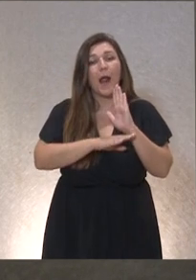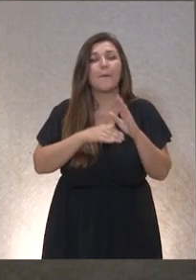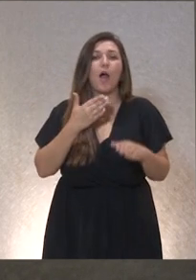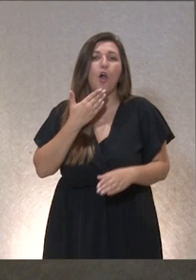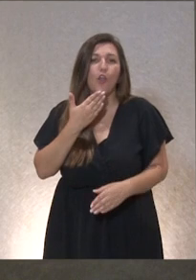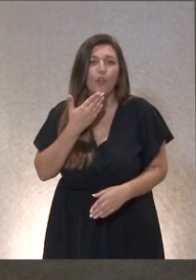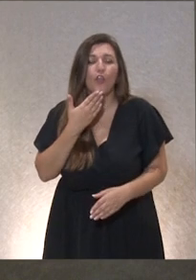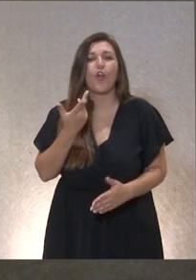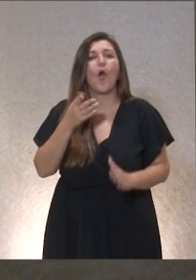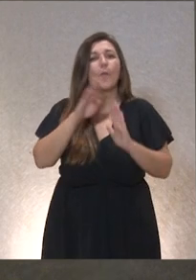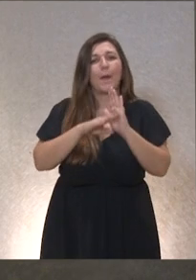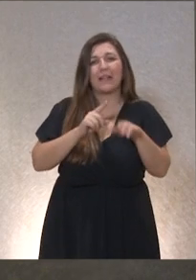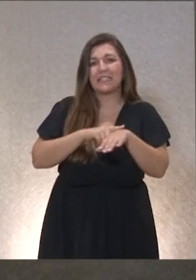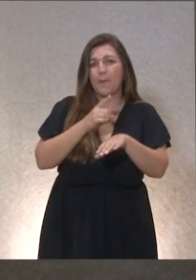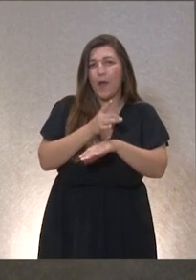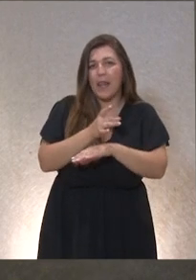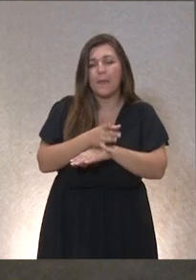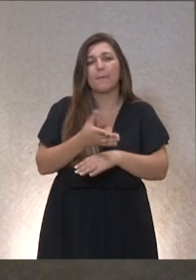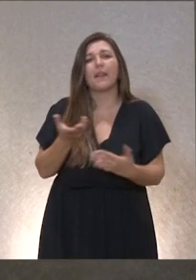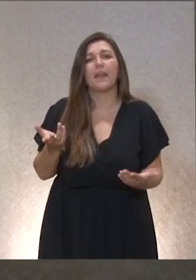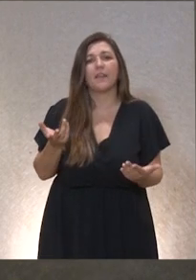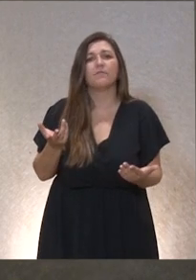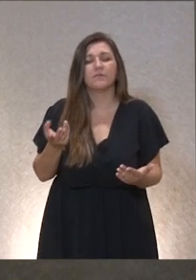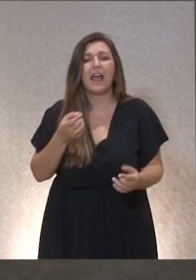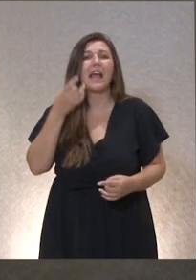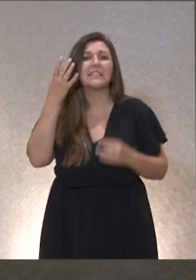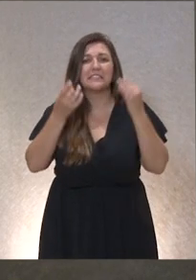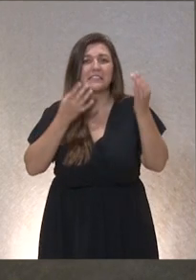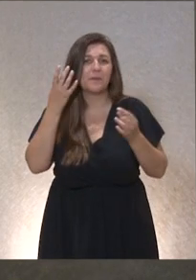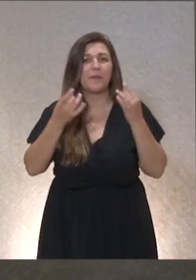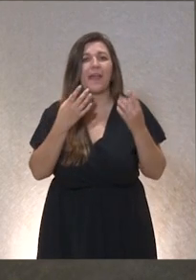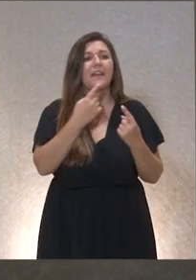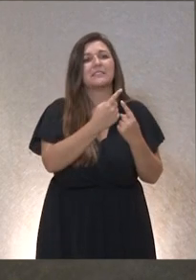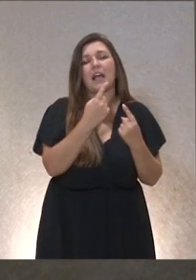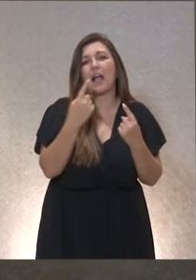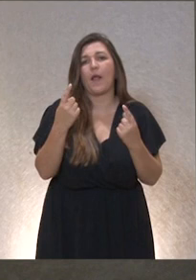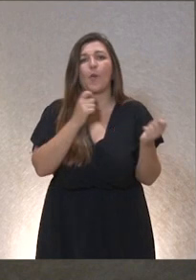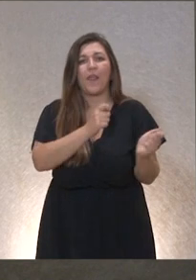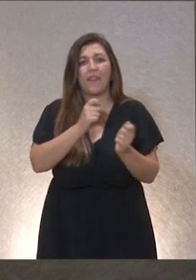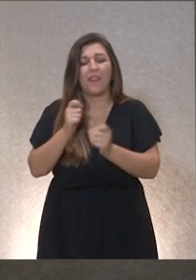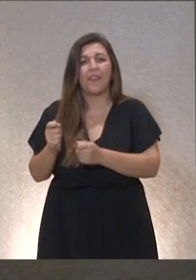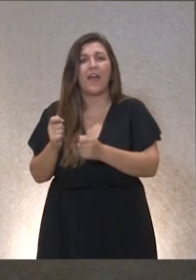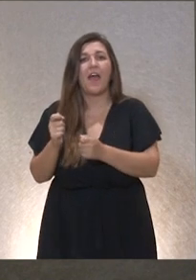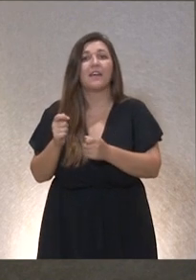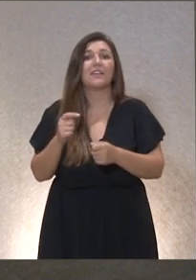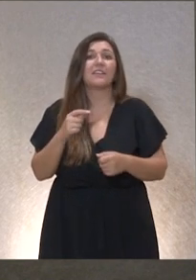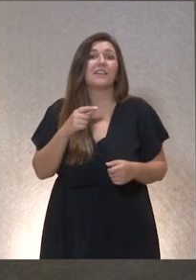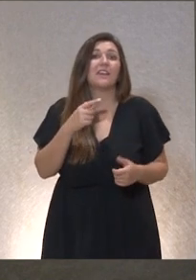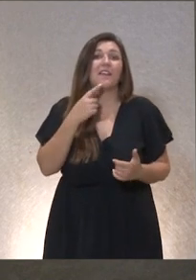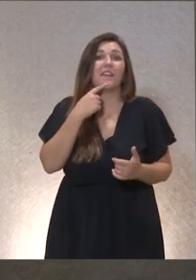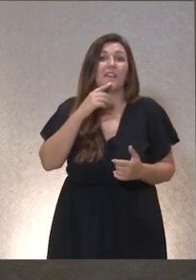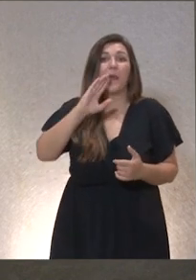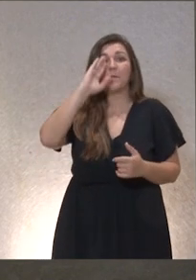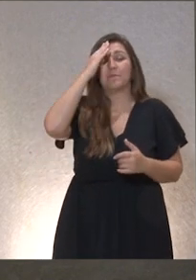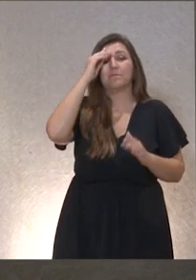ocio programas de tiempo libre actividades significatives para la cada persona que ahí estaba y en clave de ética como dice el